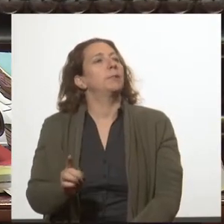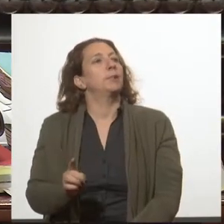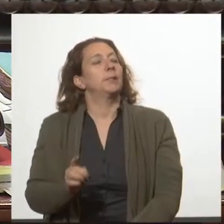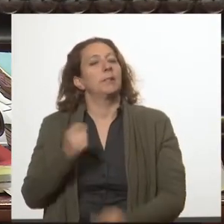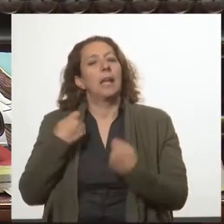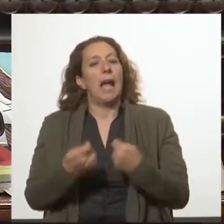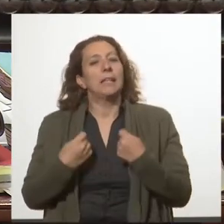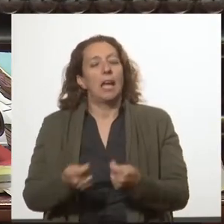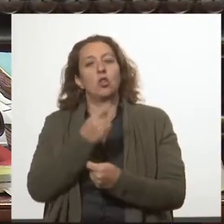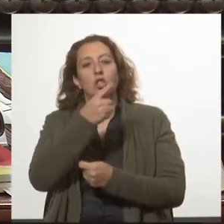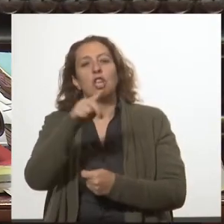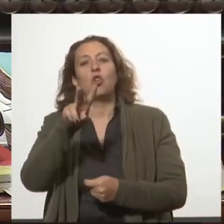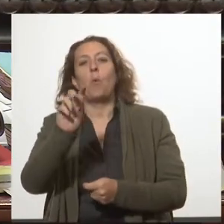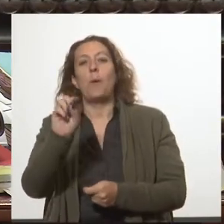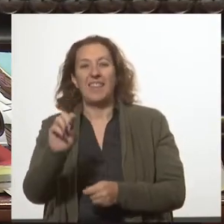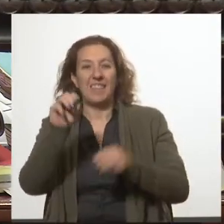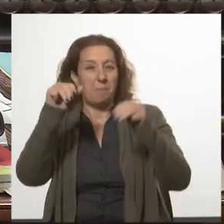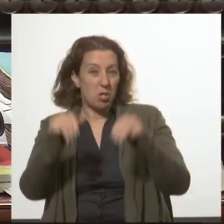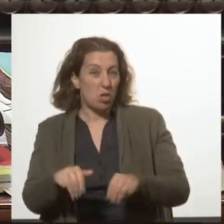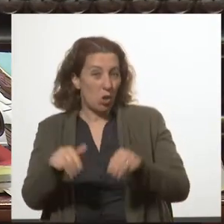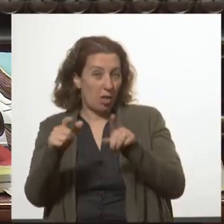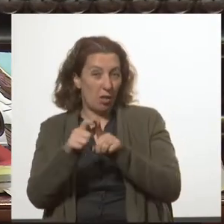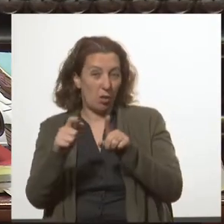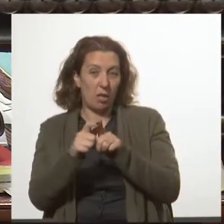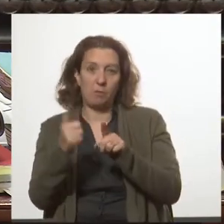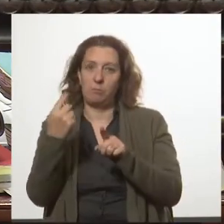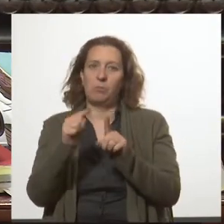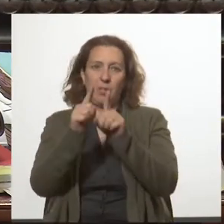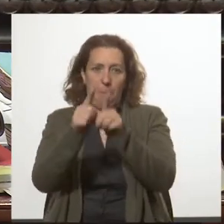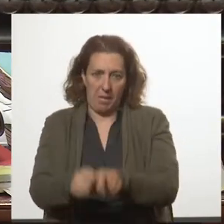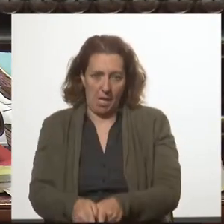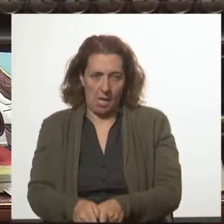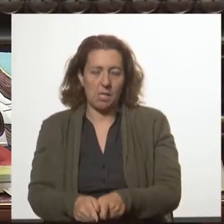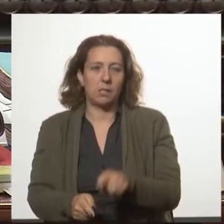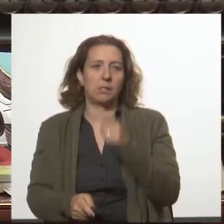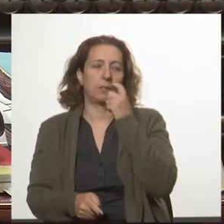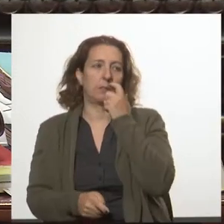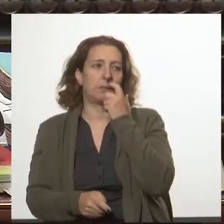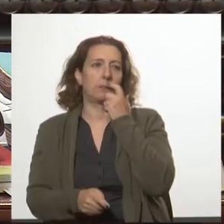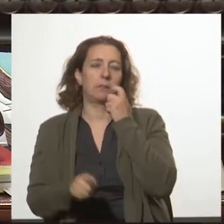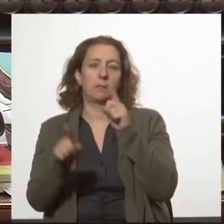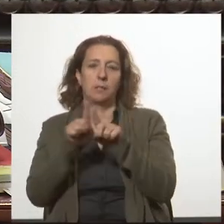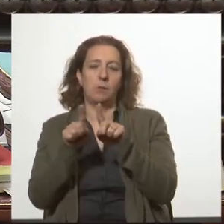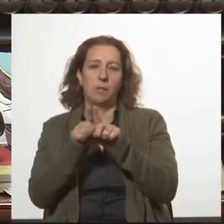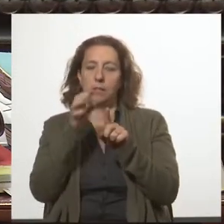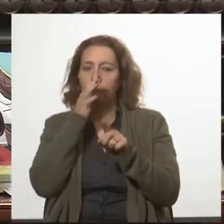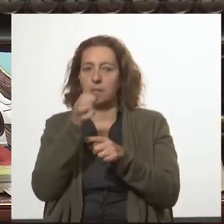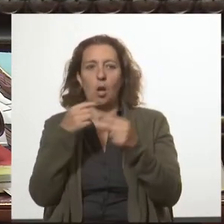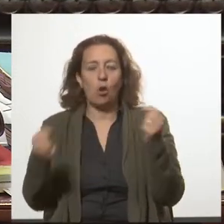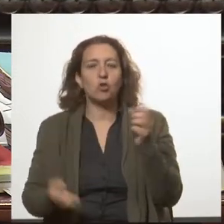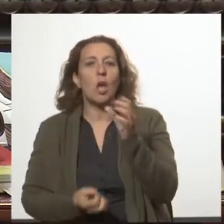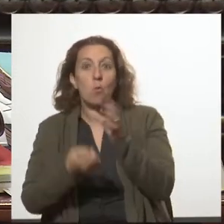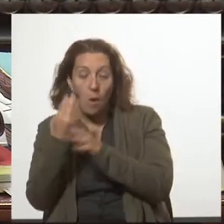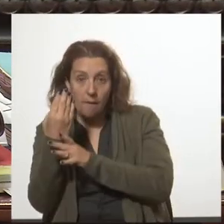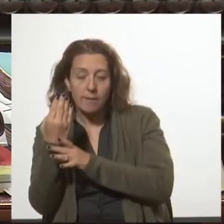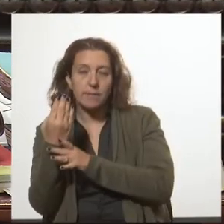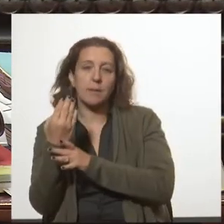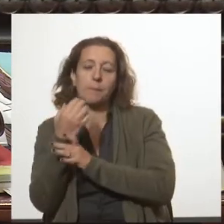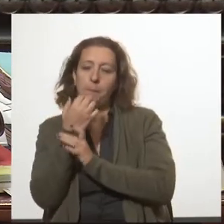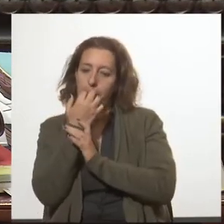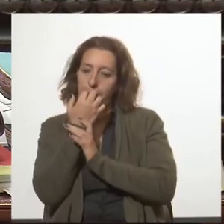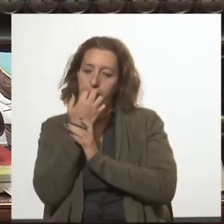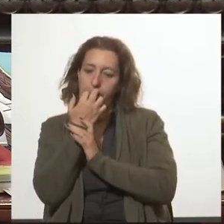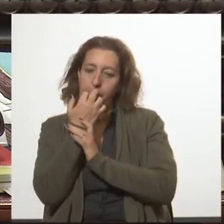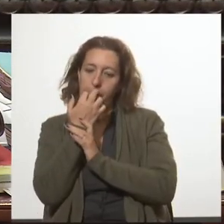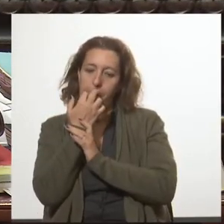120 millones de dólares sino también como decía hechos nuevos y que justifican esta comparecencia